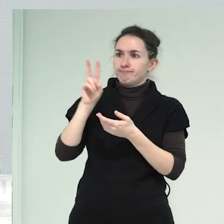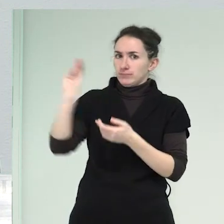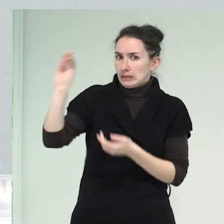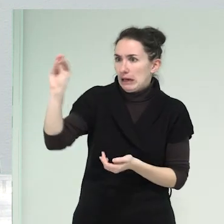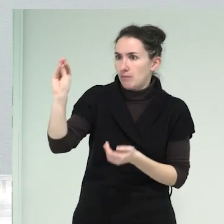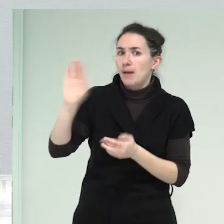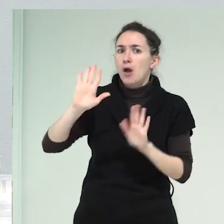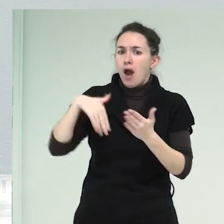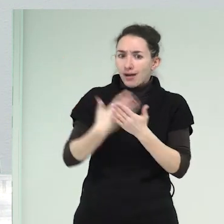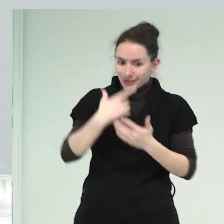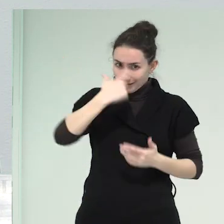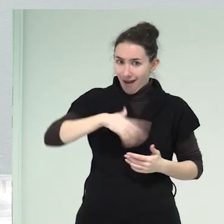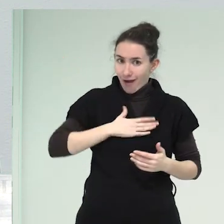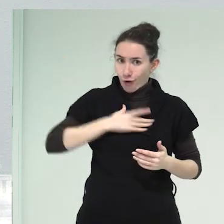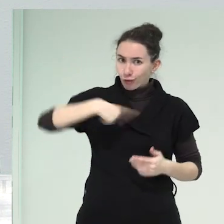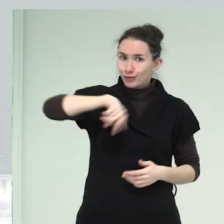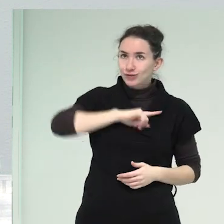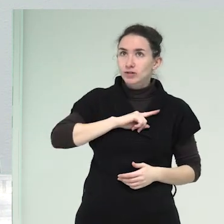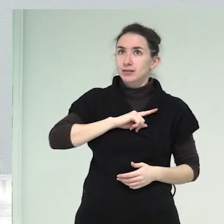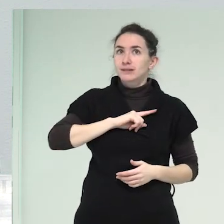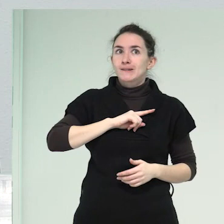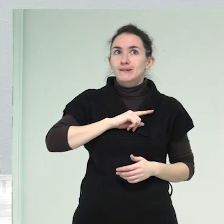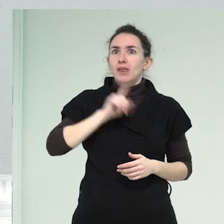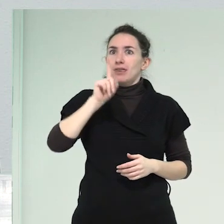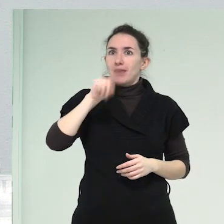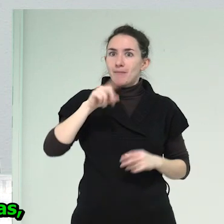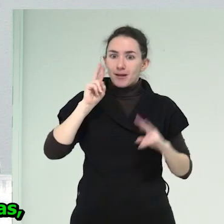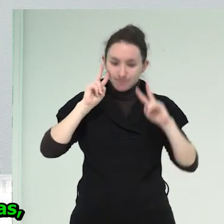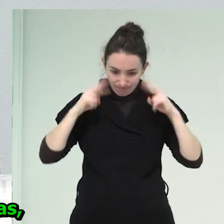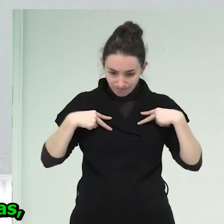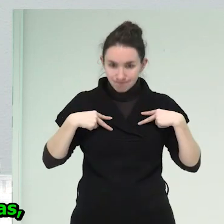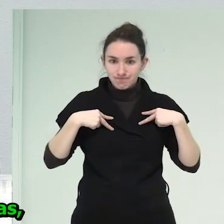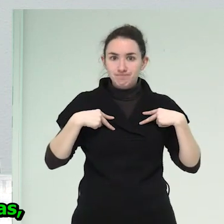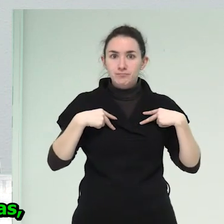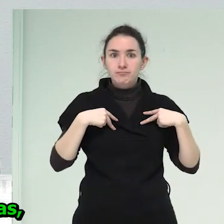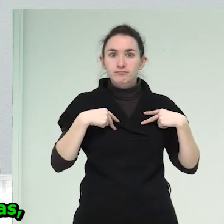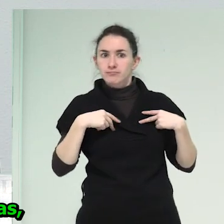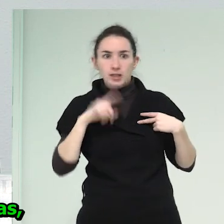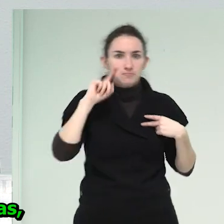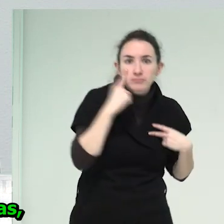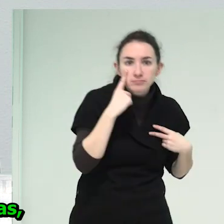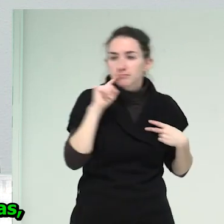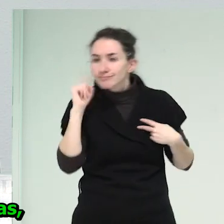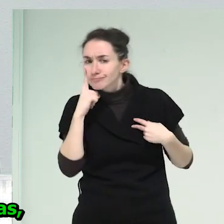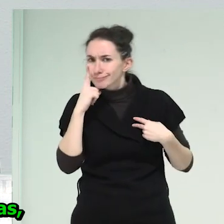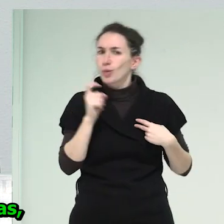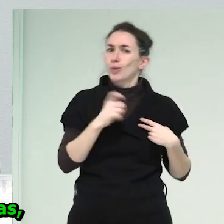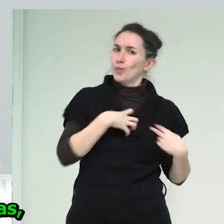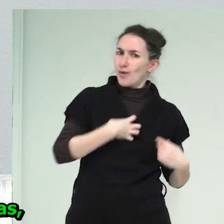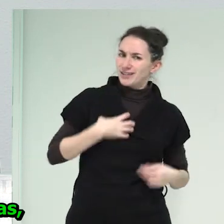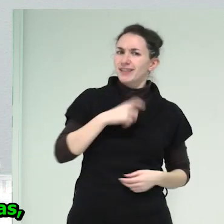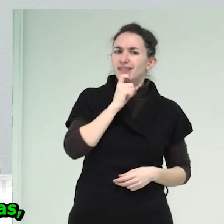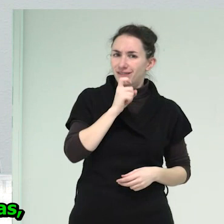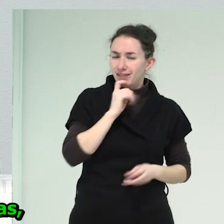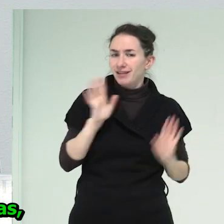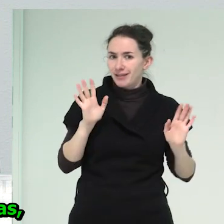para nosotras, a veces para nosotras es también difícil mirar que somos siendo,